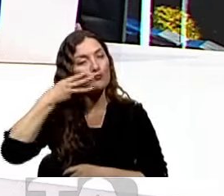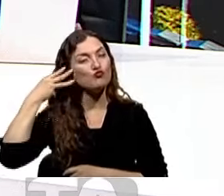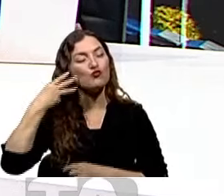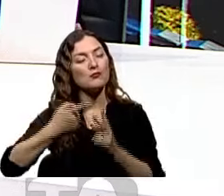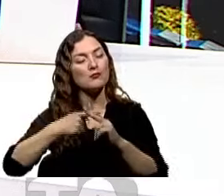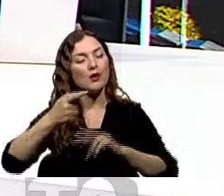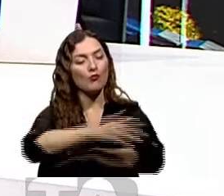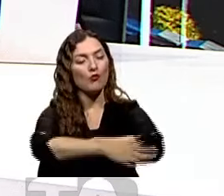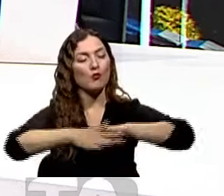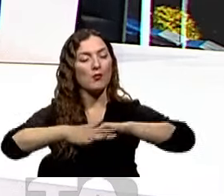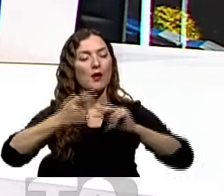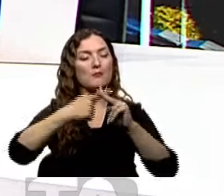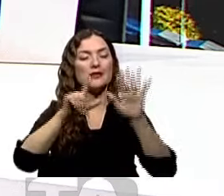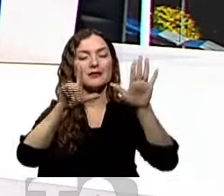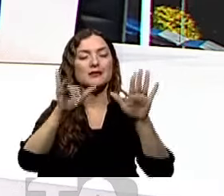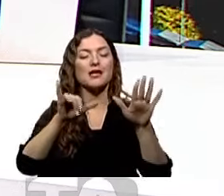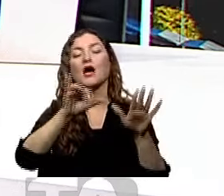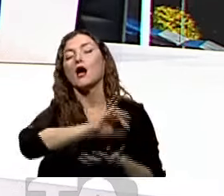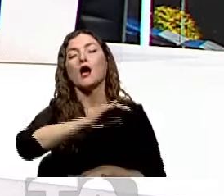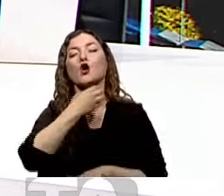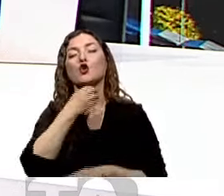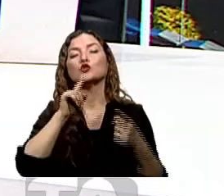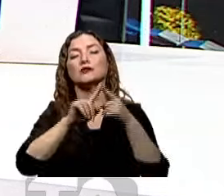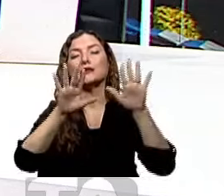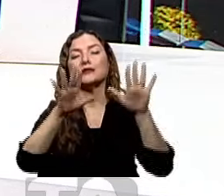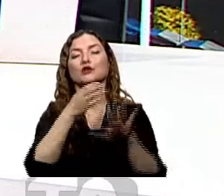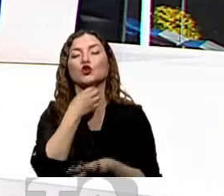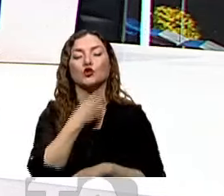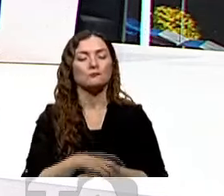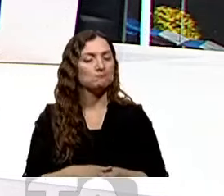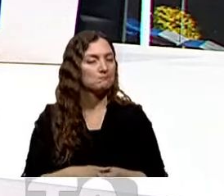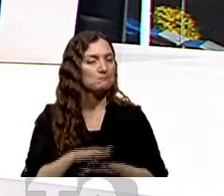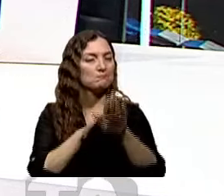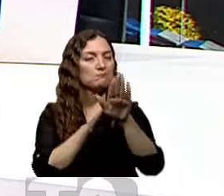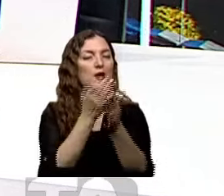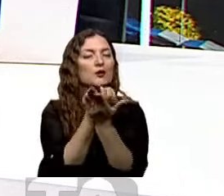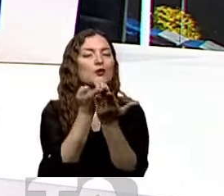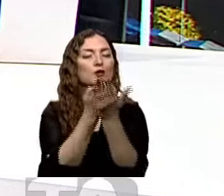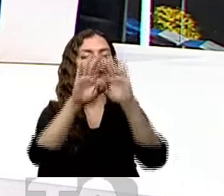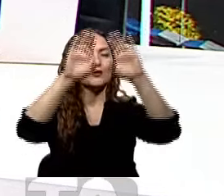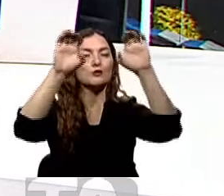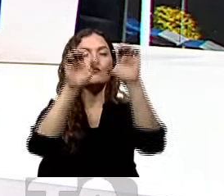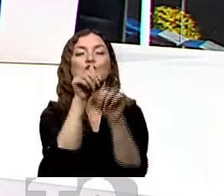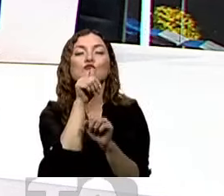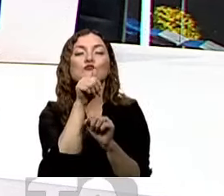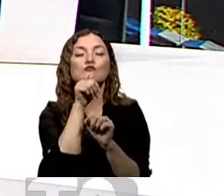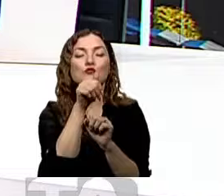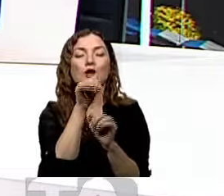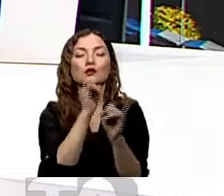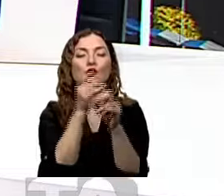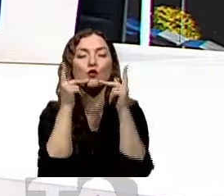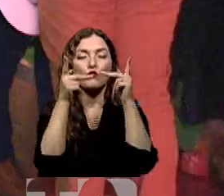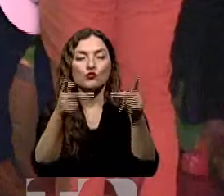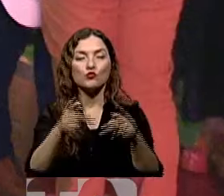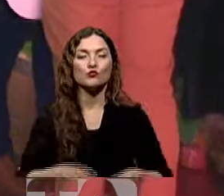y arranca el 7 de agosto y se mantiene hasta el 10 de agosto. Y cuenta con el respaldo económico de la empresa privada e instituciones